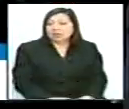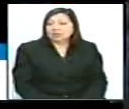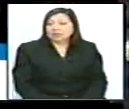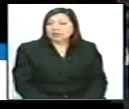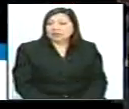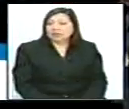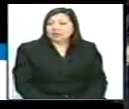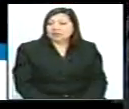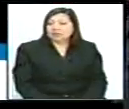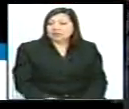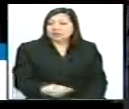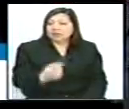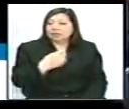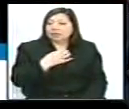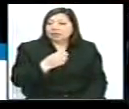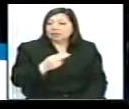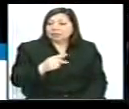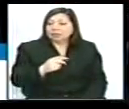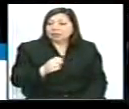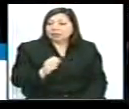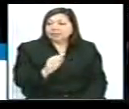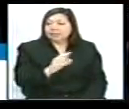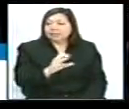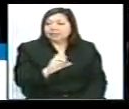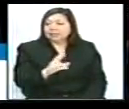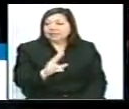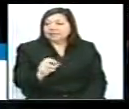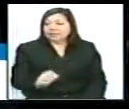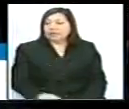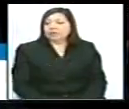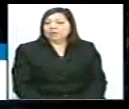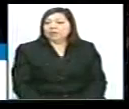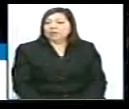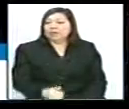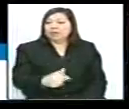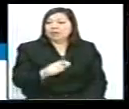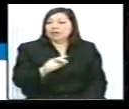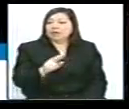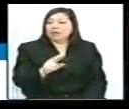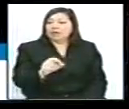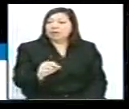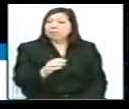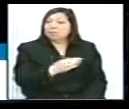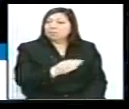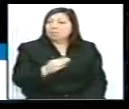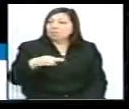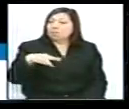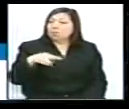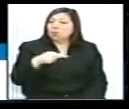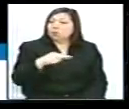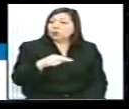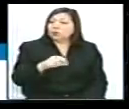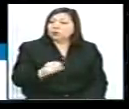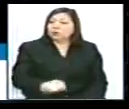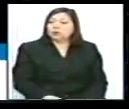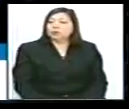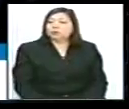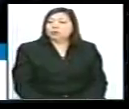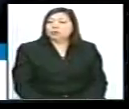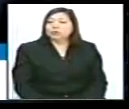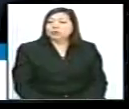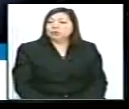Guillermo Jacanson Nieto, Gonzalo Ortiz de Ceballos, Ernesto Álvarez Miranda, Delia Muñoz Muñoz,